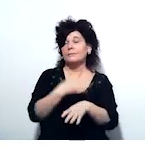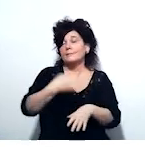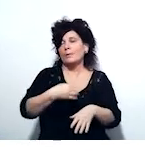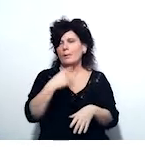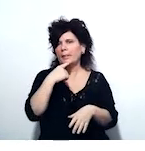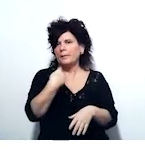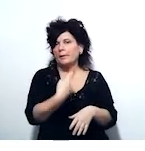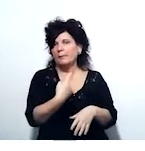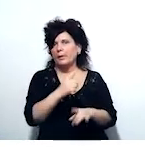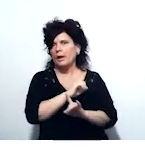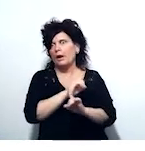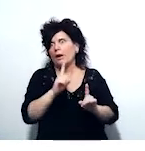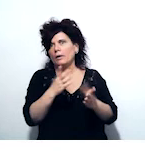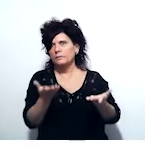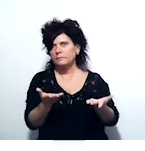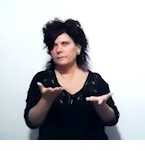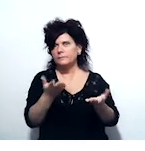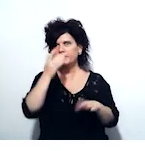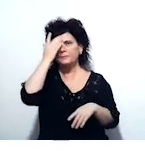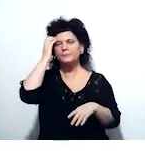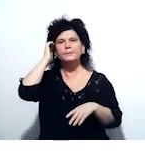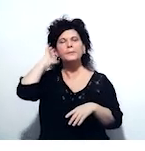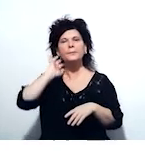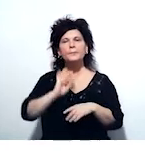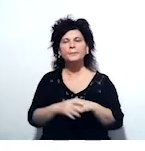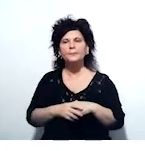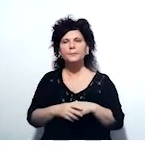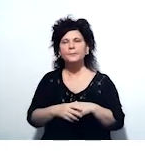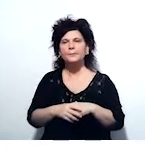Por lo menos es lo que yo creo. Así que